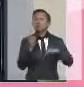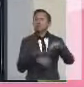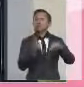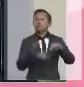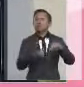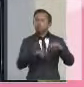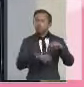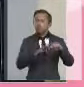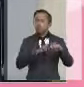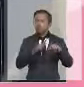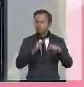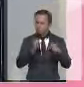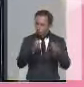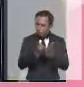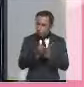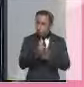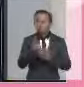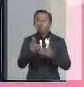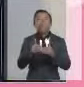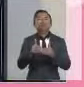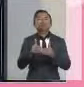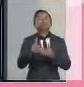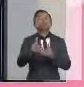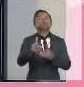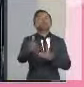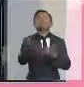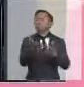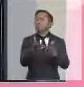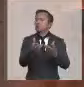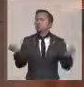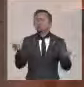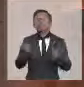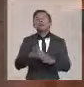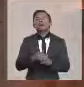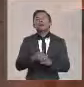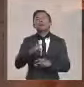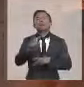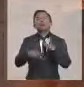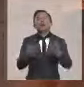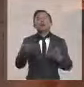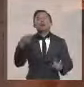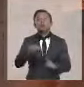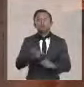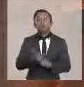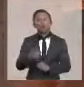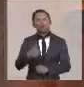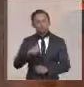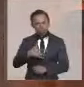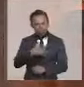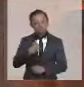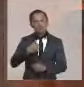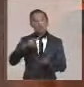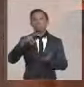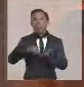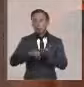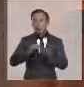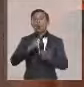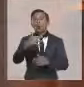plazo? Yo tengo el valor y los valores para defenderte de la corrupción, para defenderte